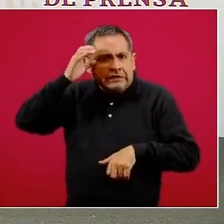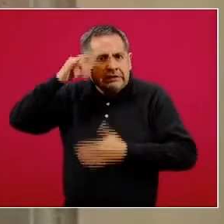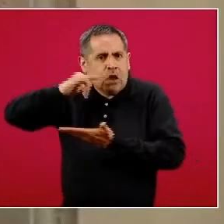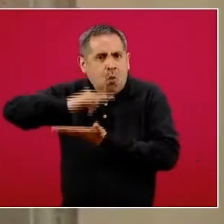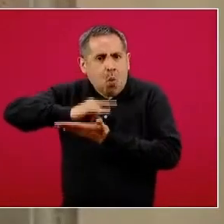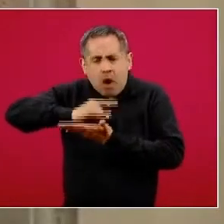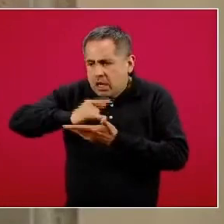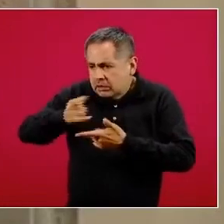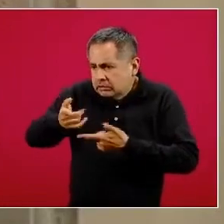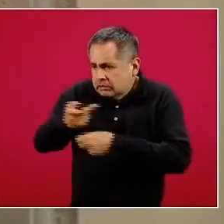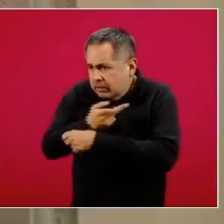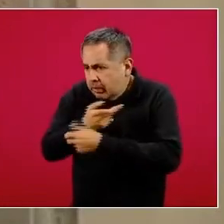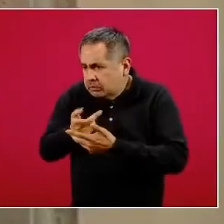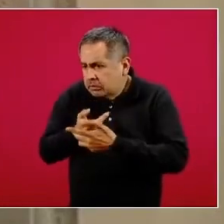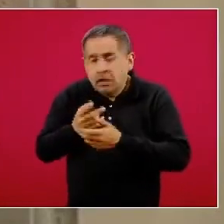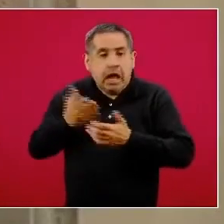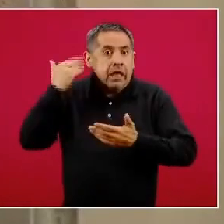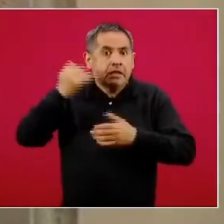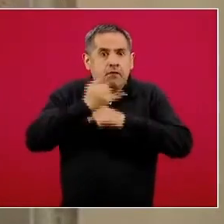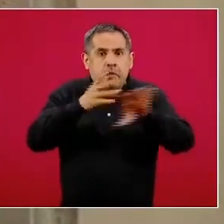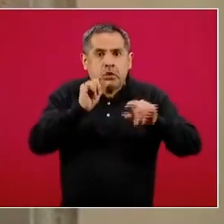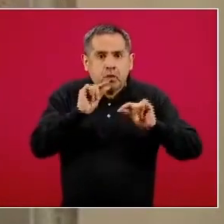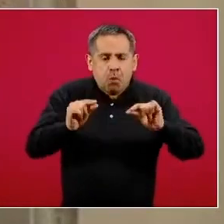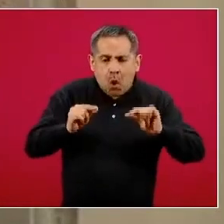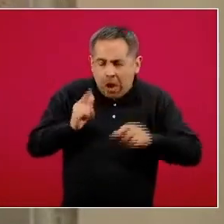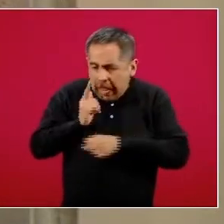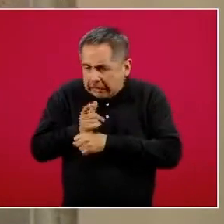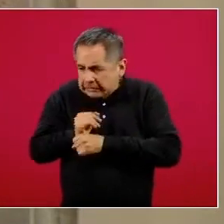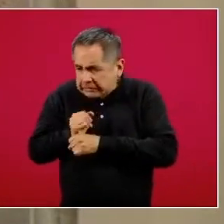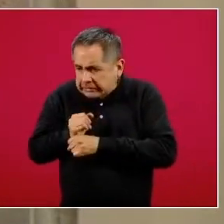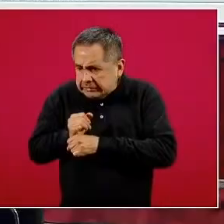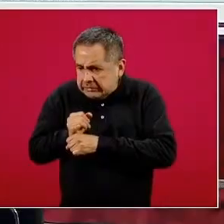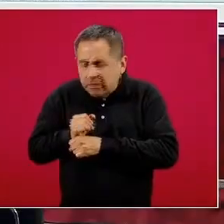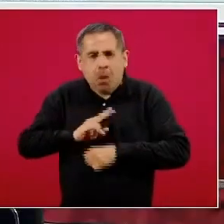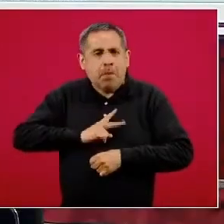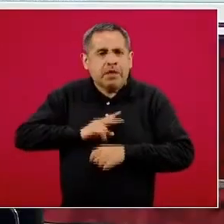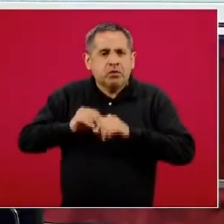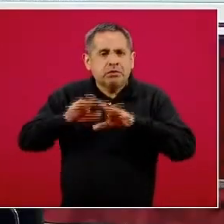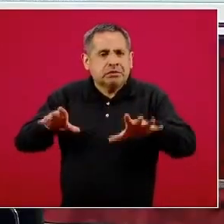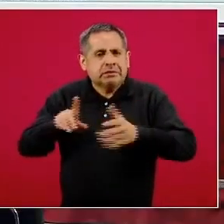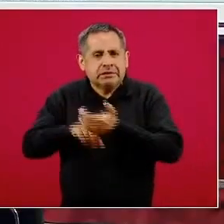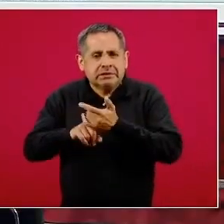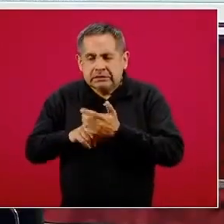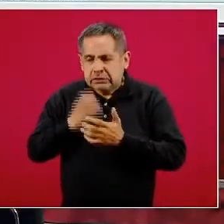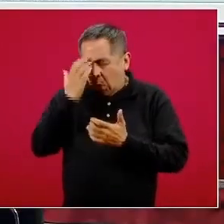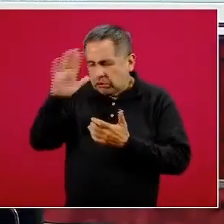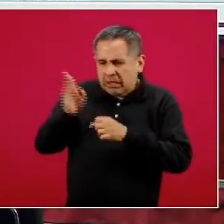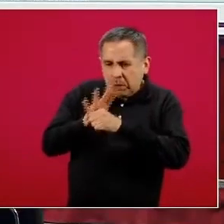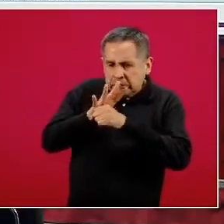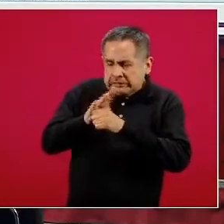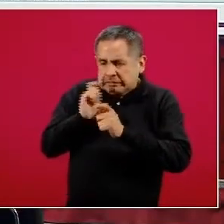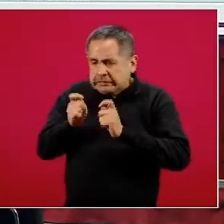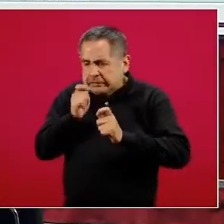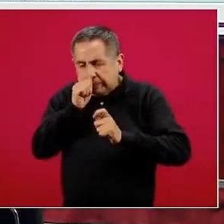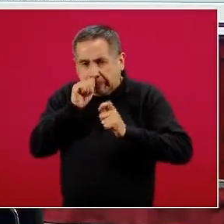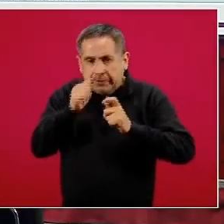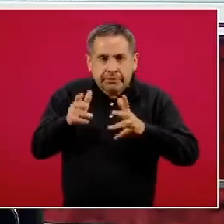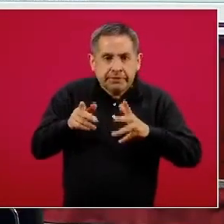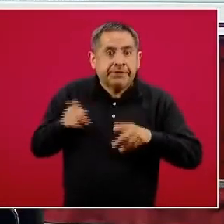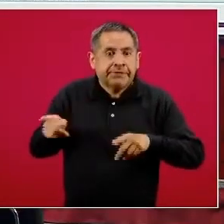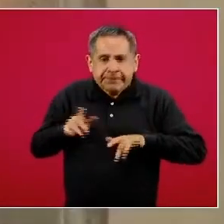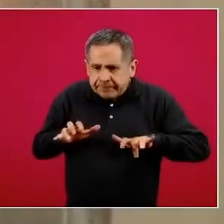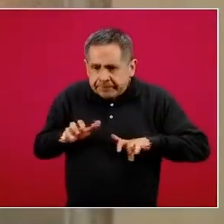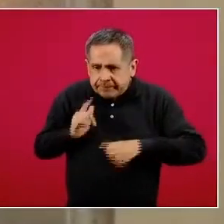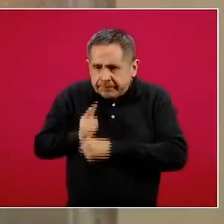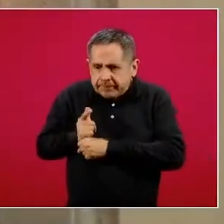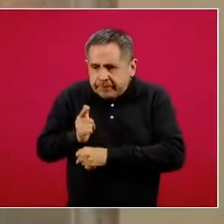cual pues no se tenía información en ese momento y que se trataba de un virus de etiología desconocida, y a partir de este monitoreo es que